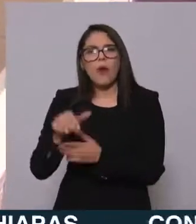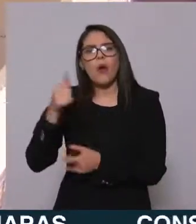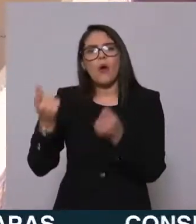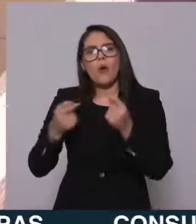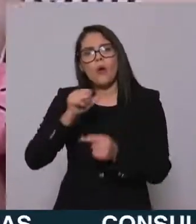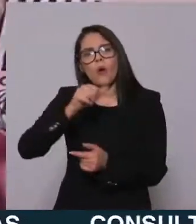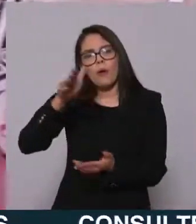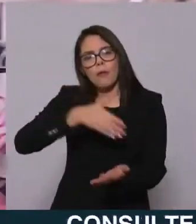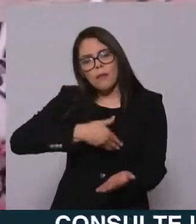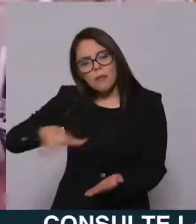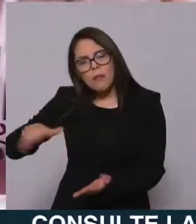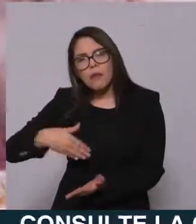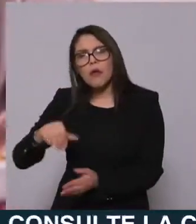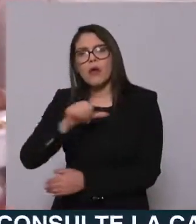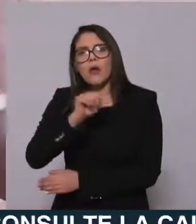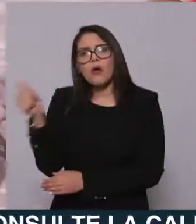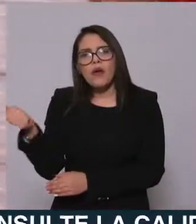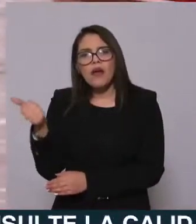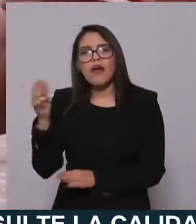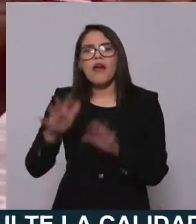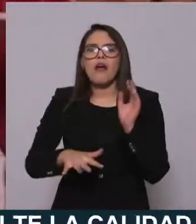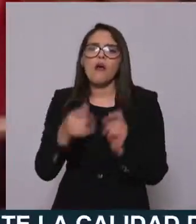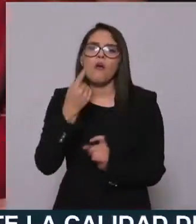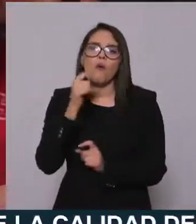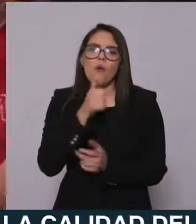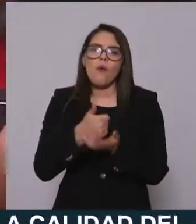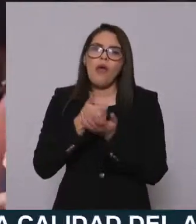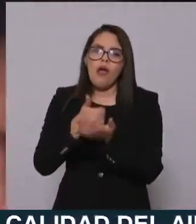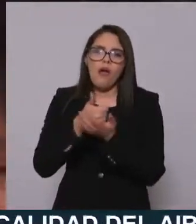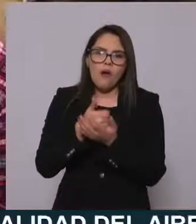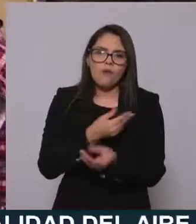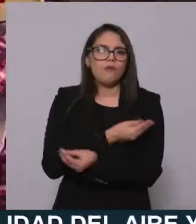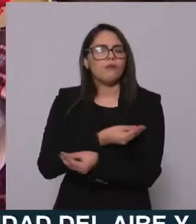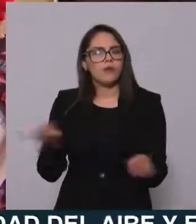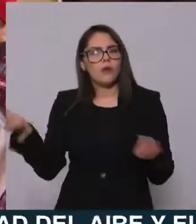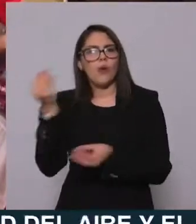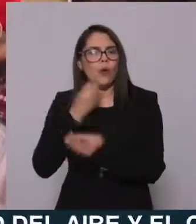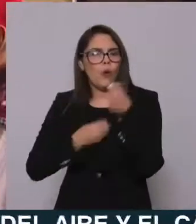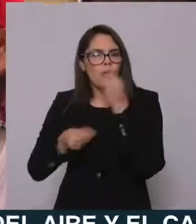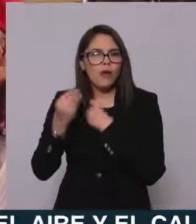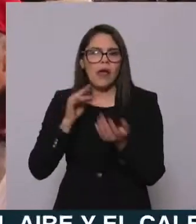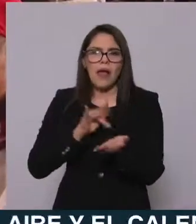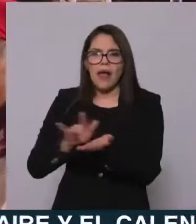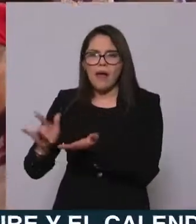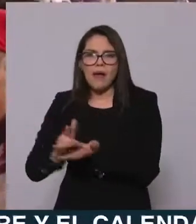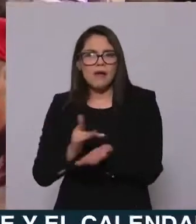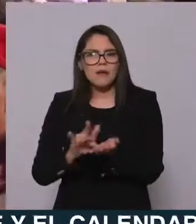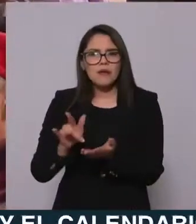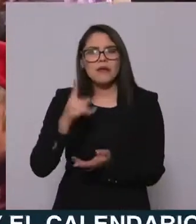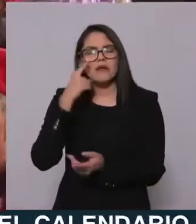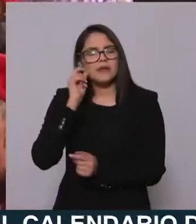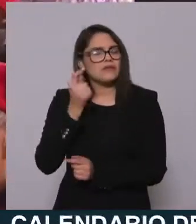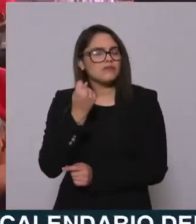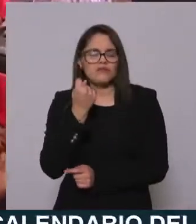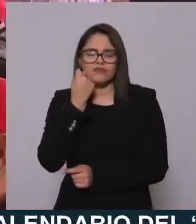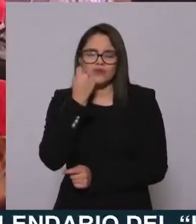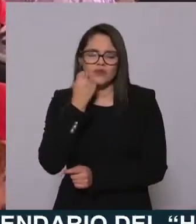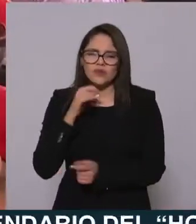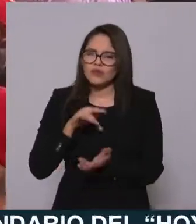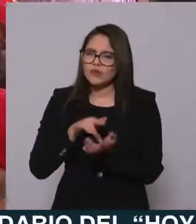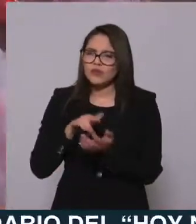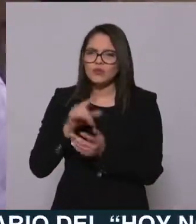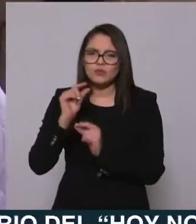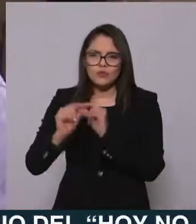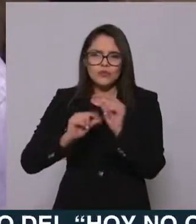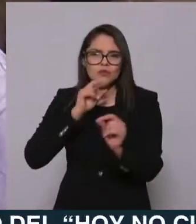restauran sus locales, mientras otros ayudan a servir y repartir comida. Todo sea por hacer lucir, aún mejor, su segunda